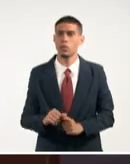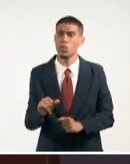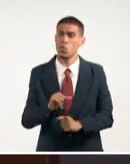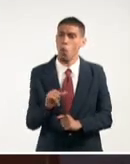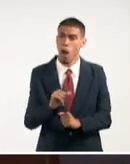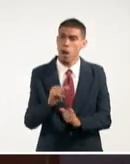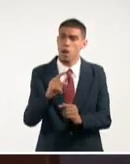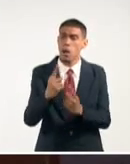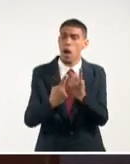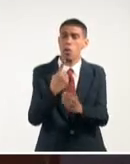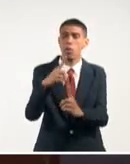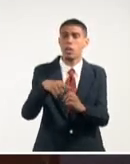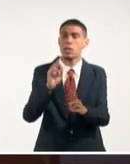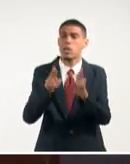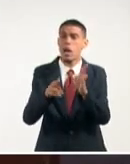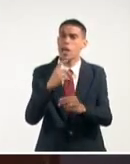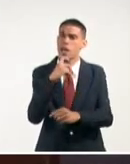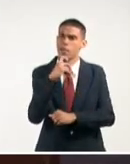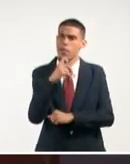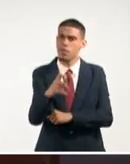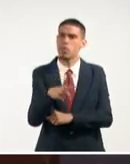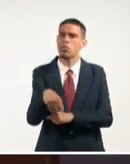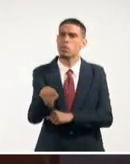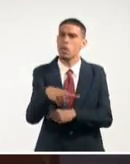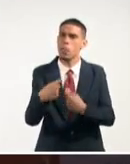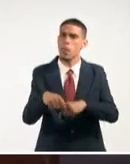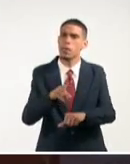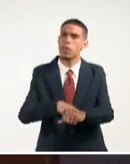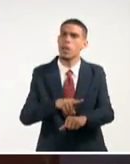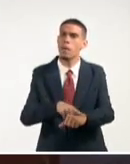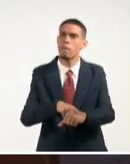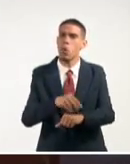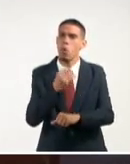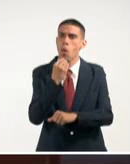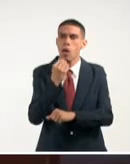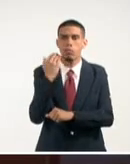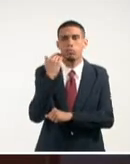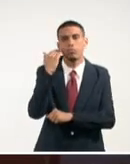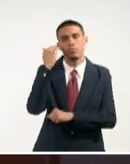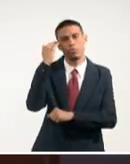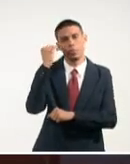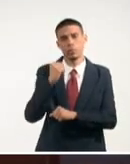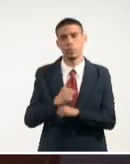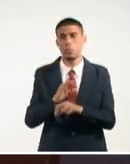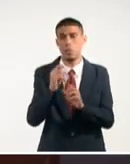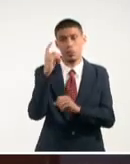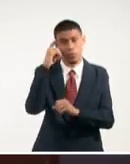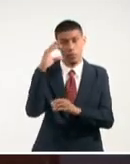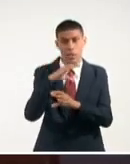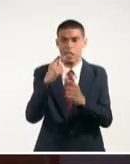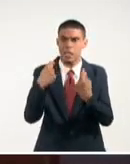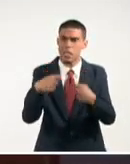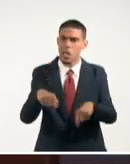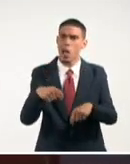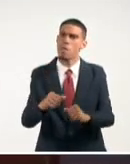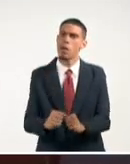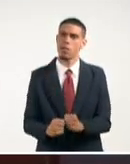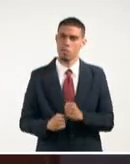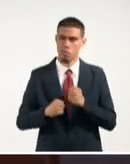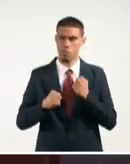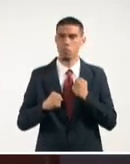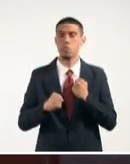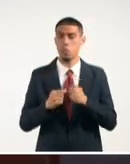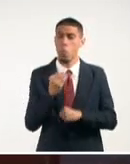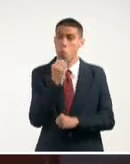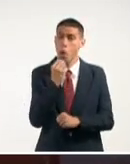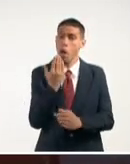para superarse. Los conocimientos han sido siempre un arma esencial